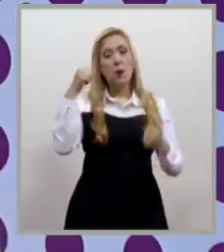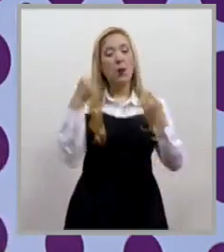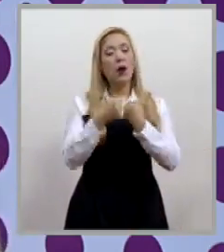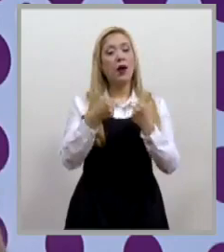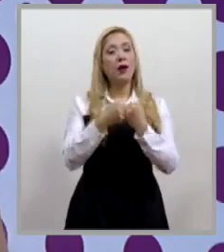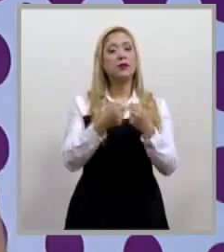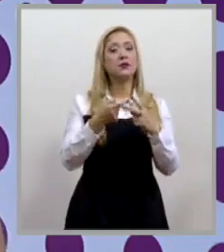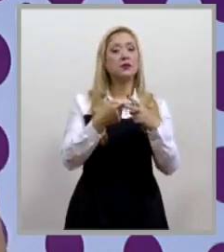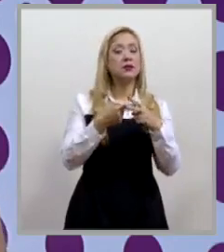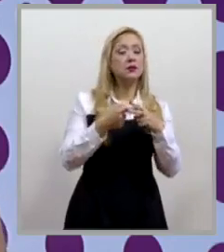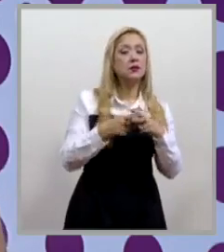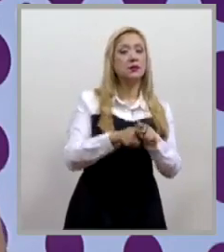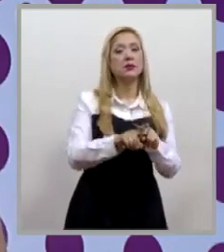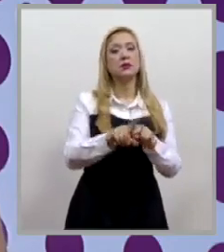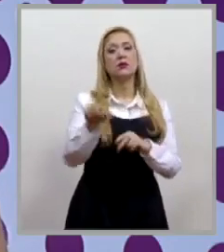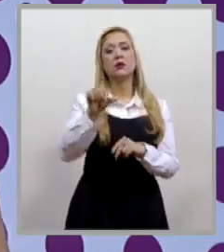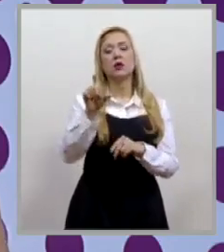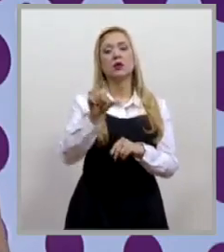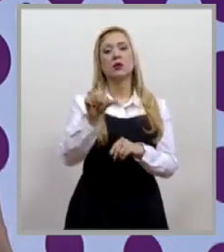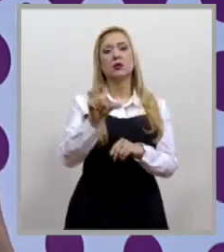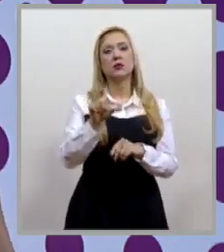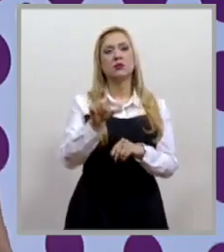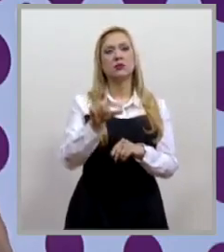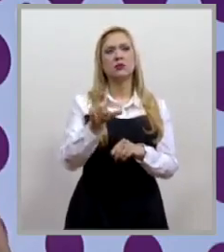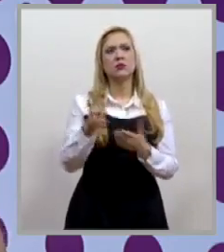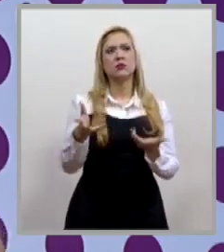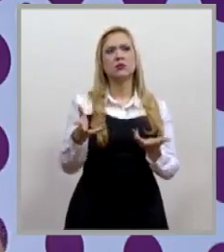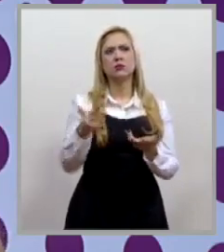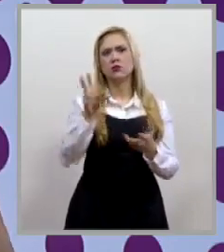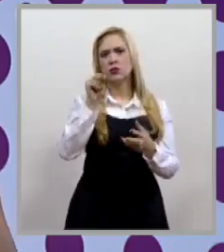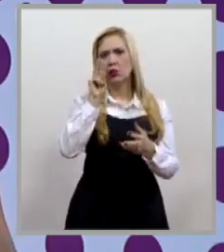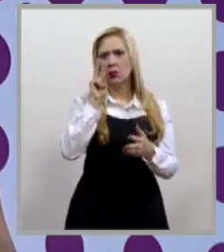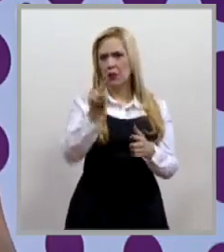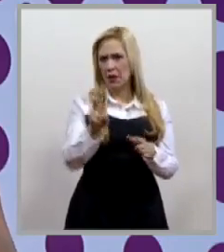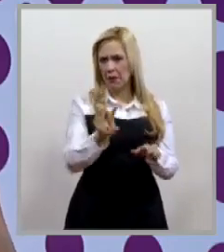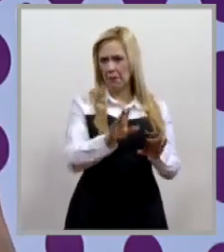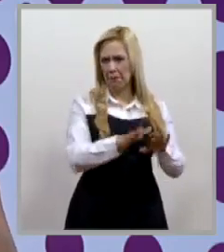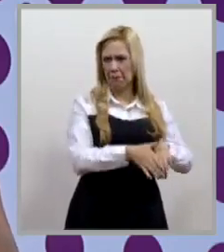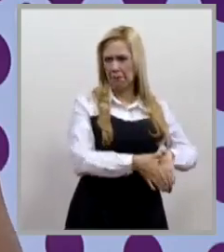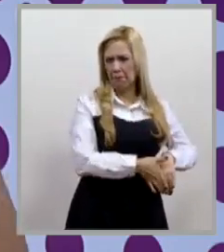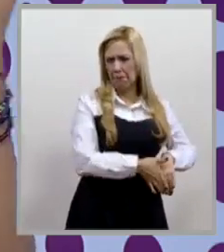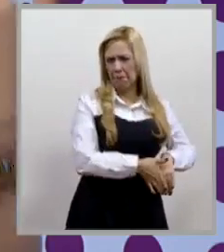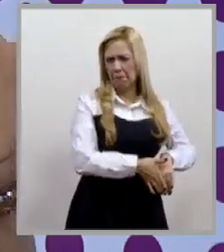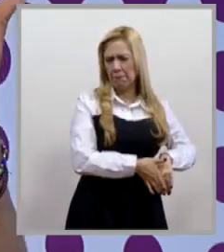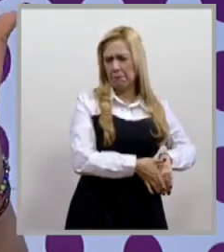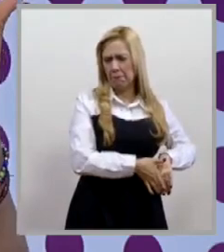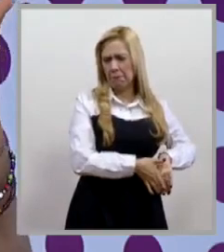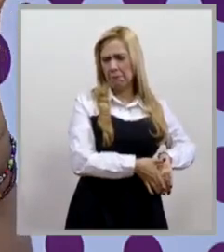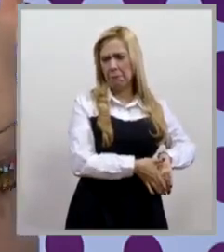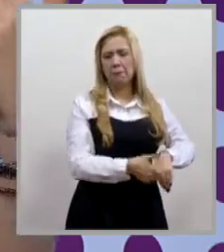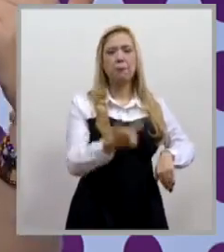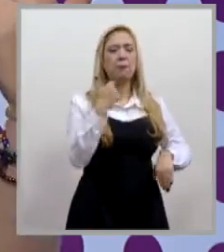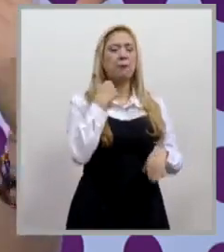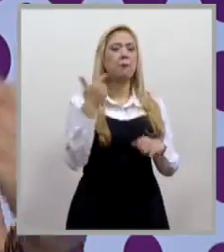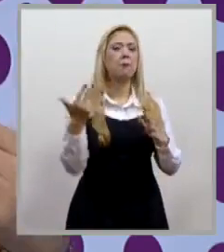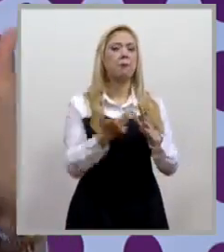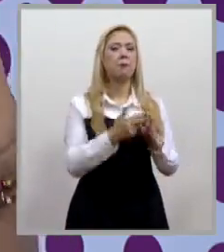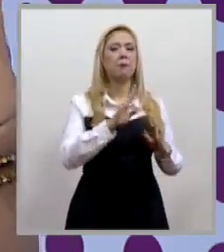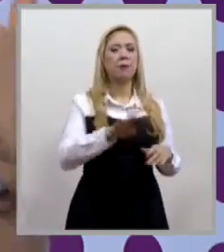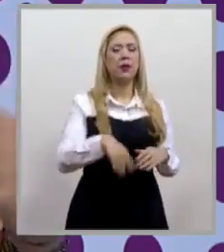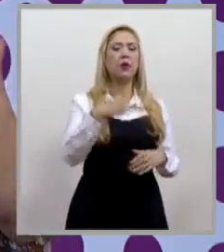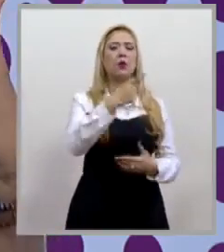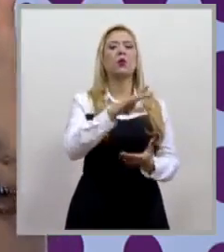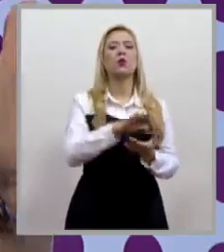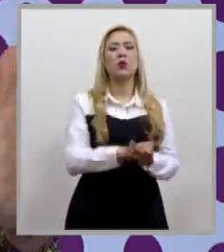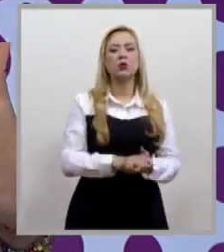de la transgresión del espacio público. O sea, no eran visibles los feminicidios, pues porque si las asesinaban los